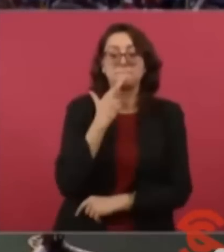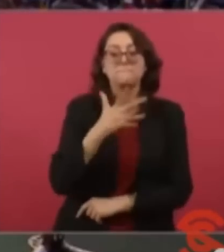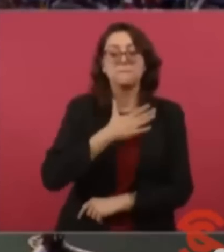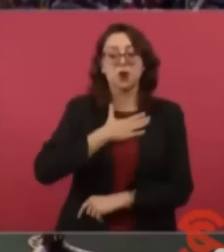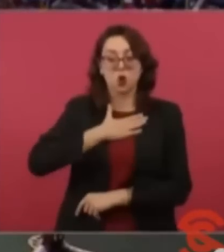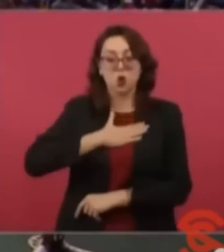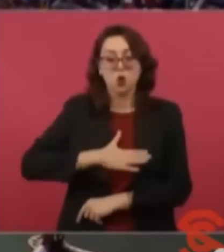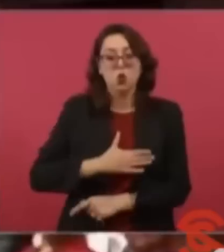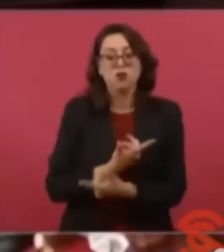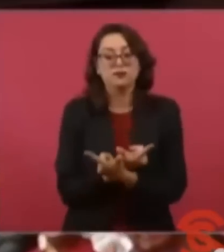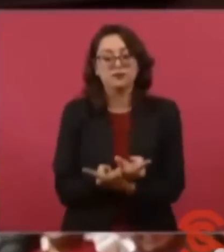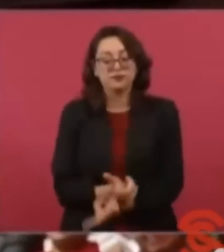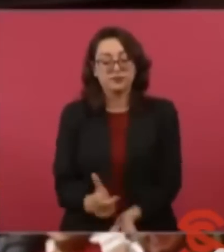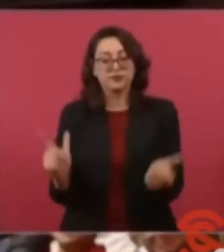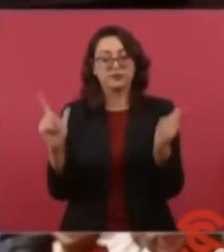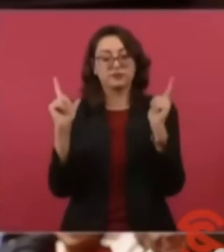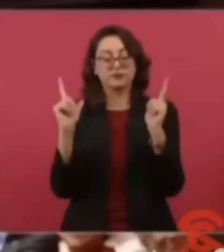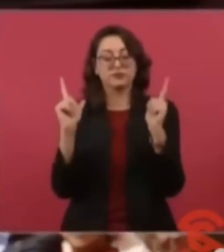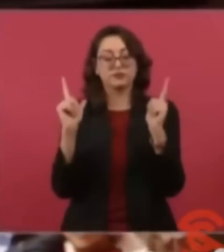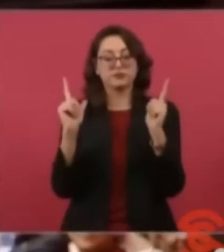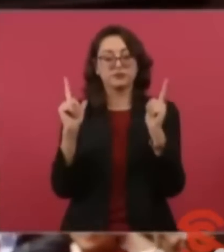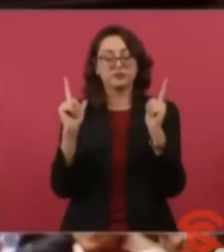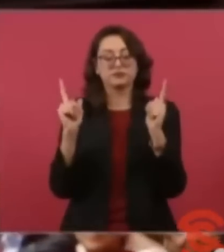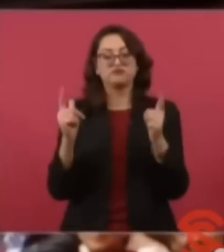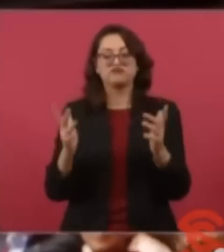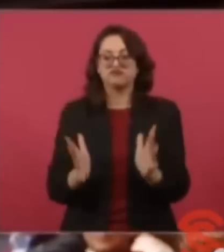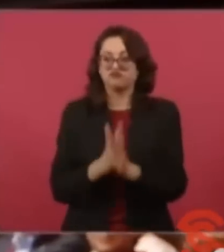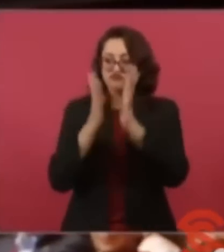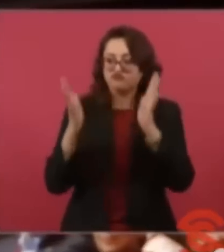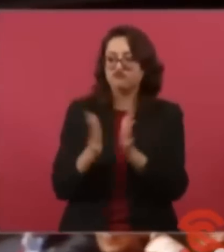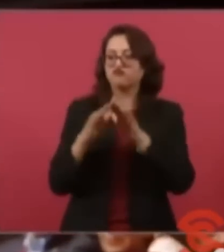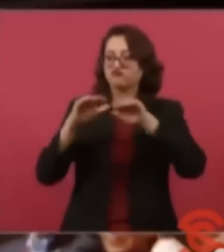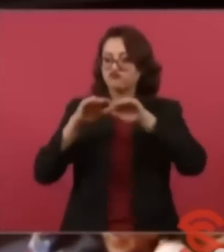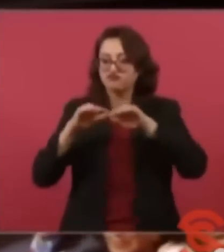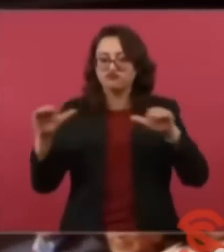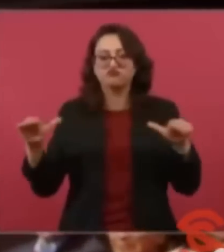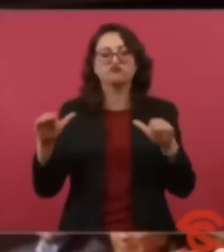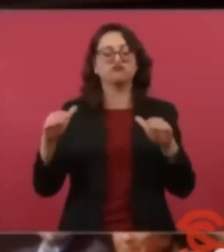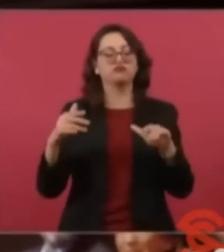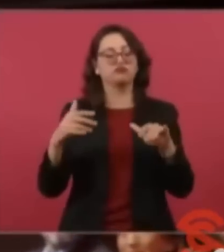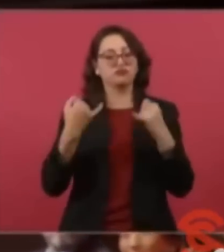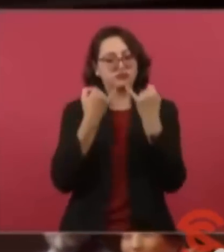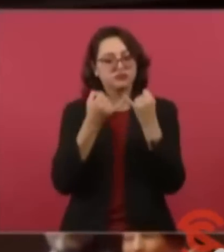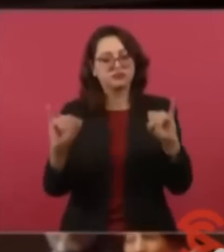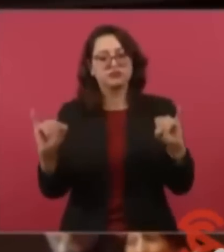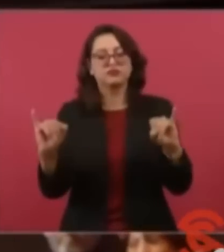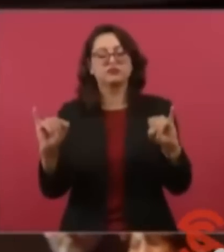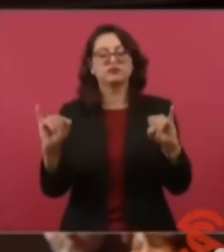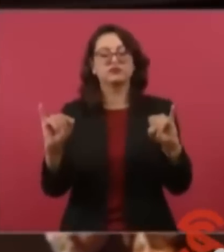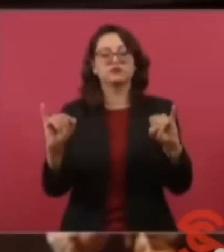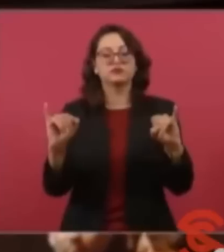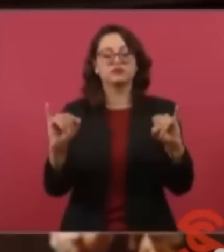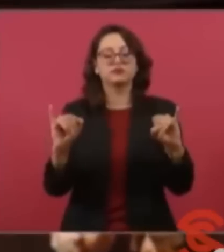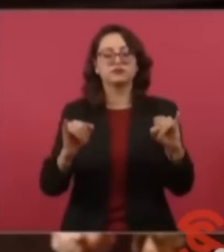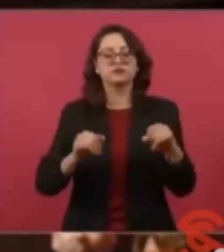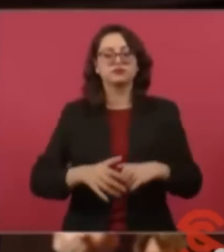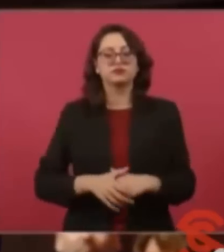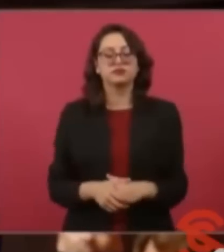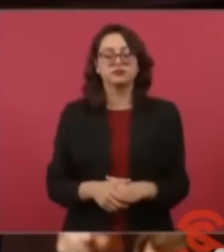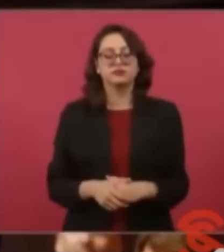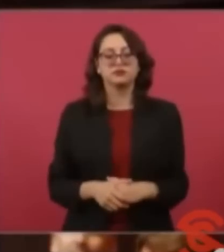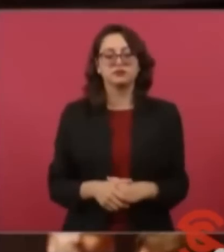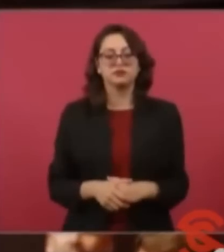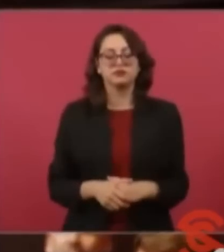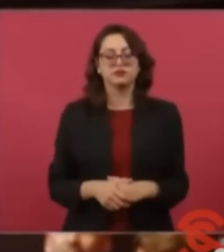más libre, más democrática, más independiente. La dirección y puesta